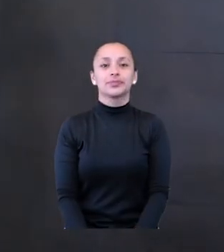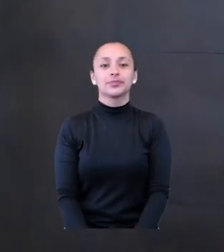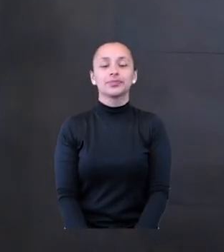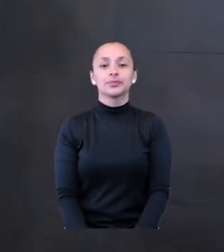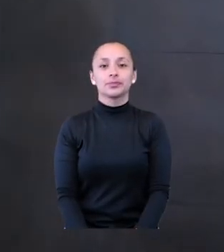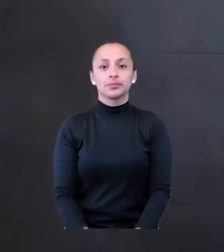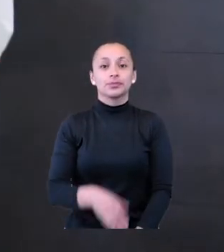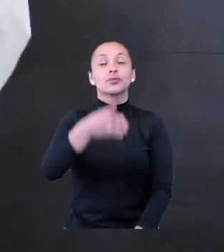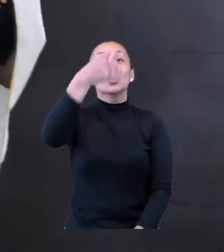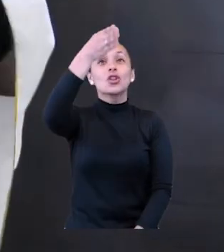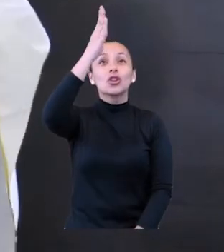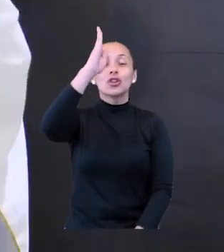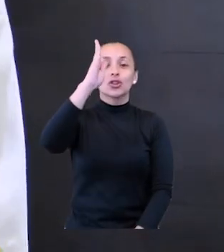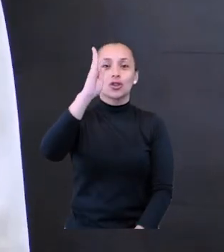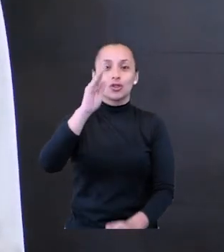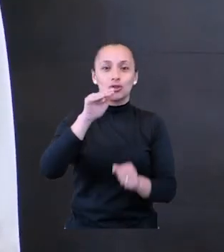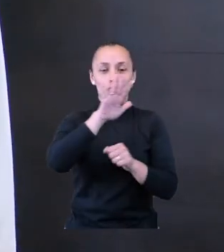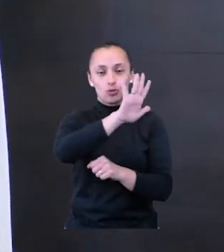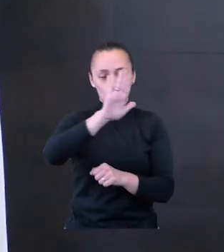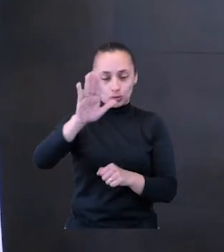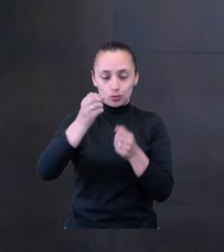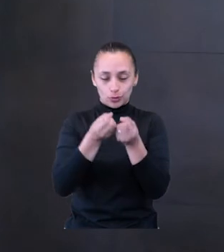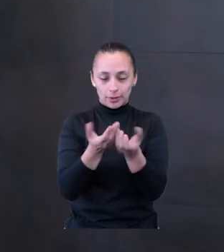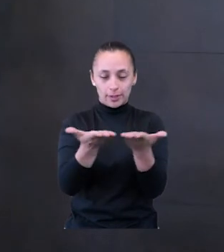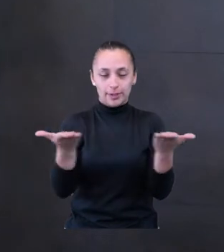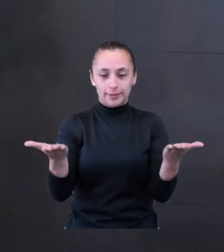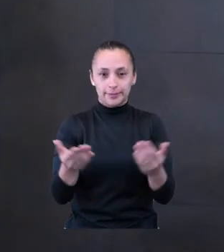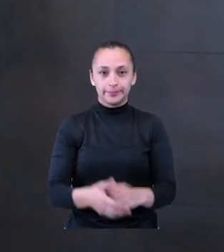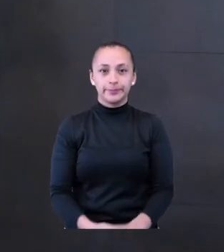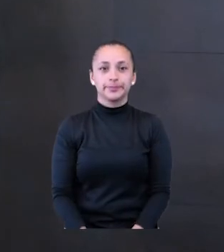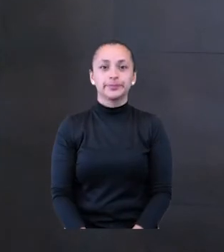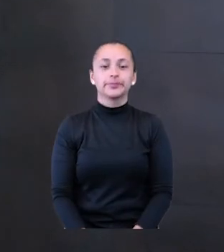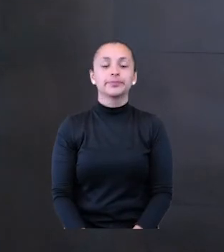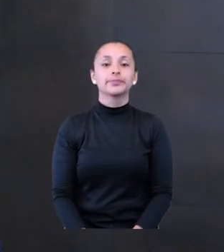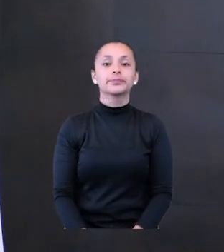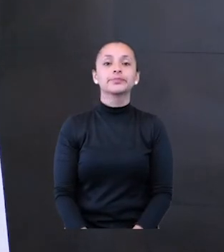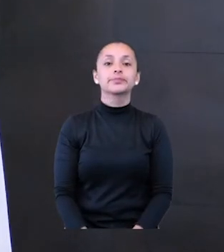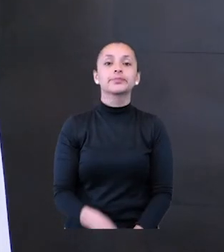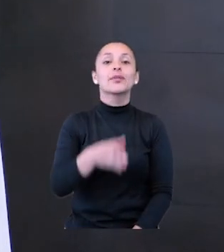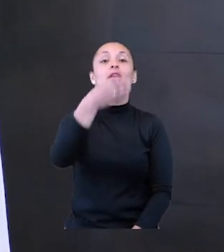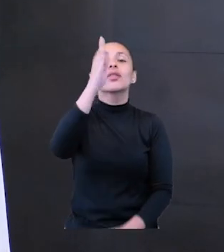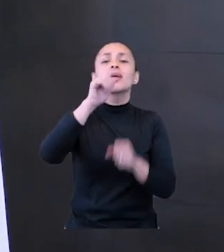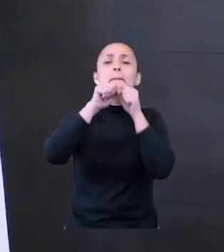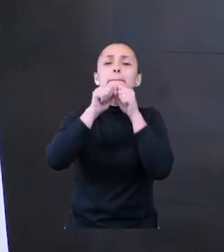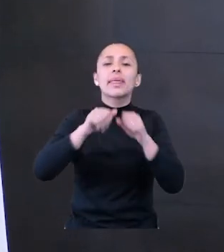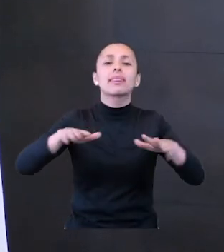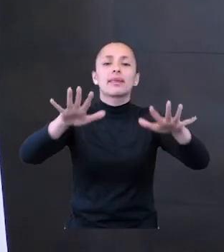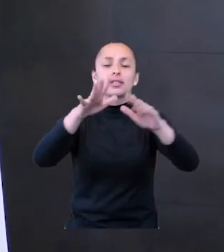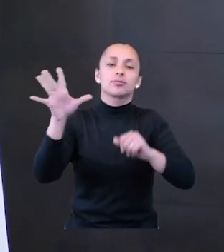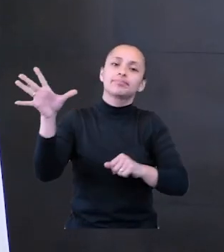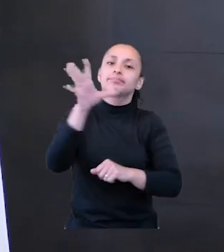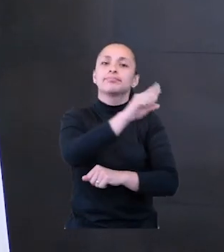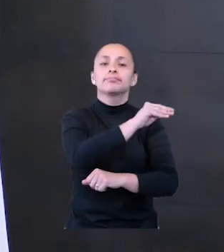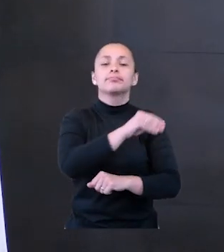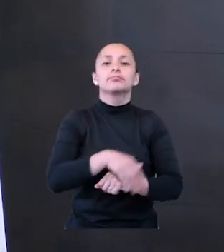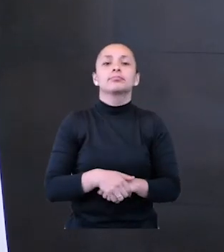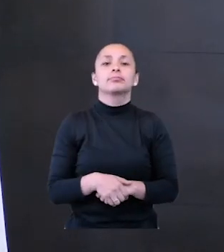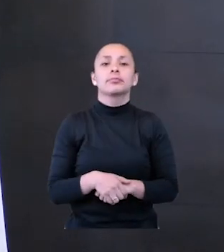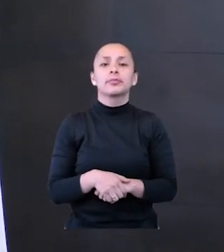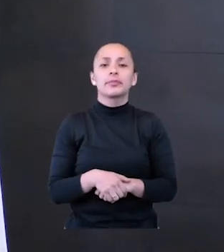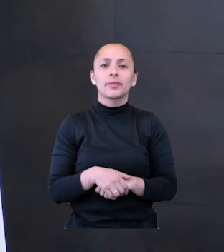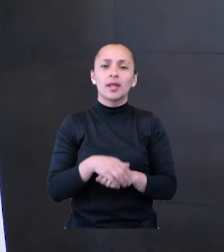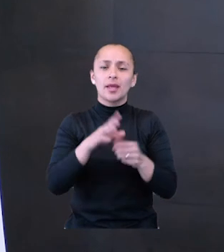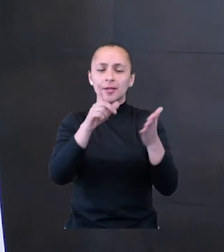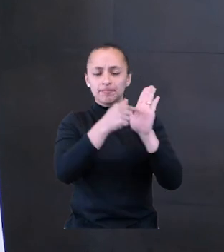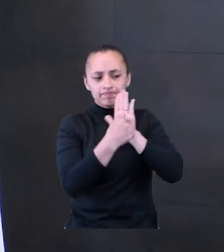el señor está con ustedes el señor les bendiga y les guarde y les